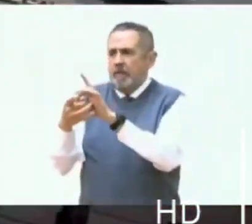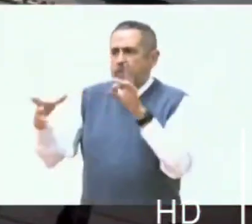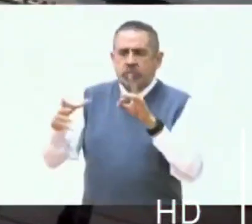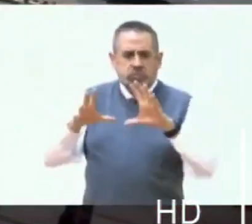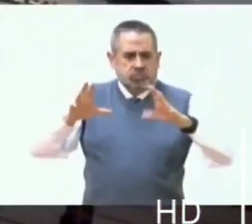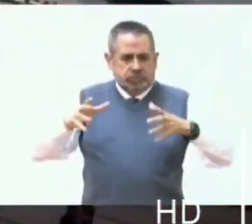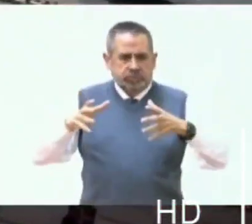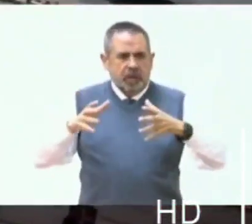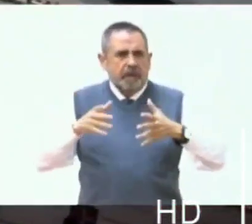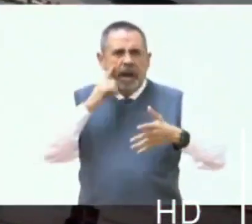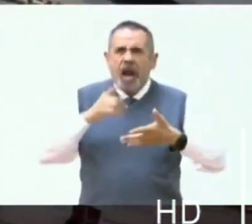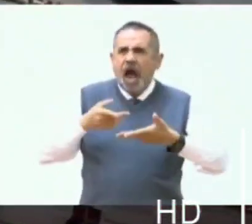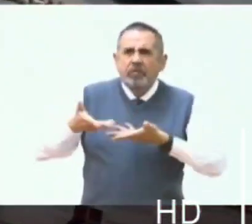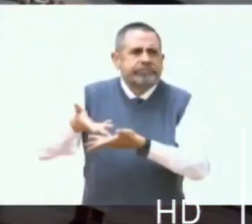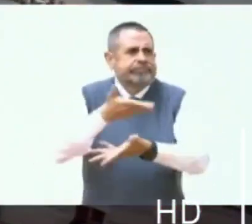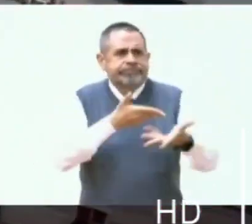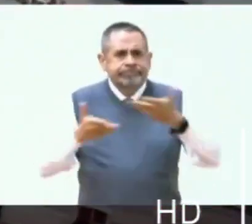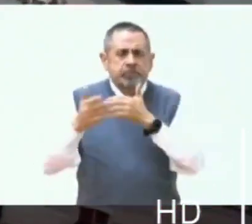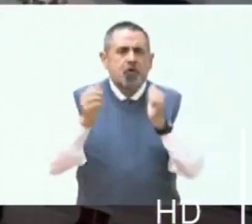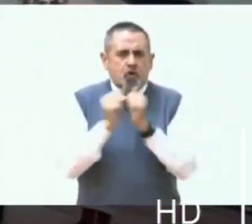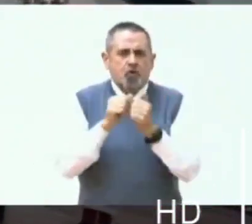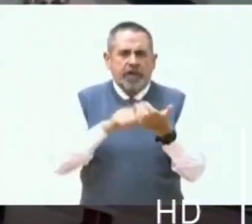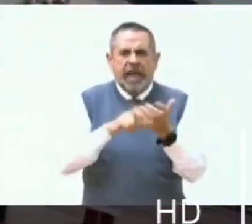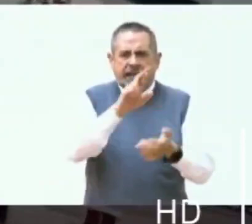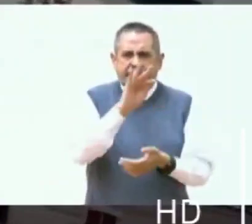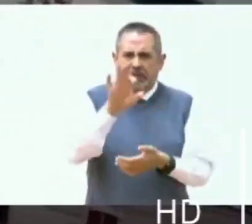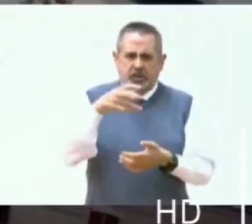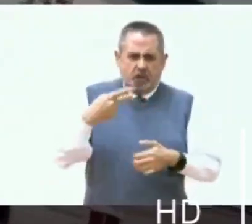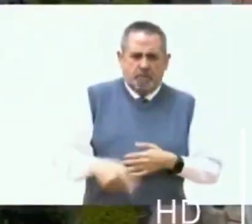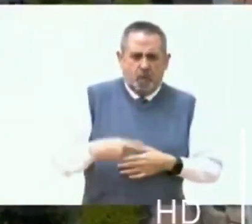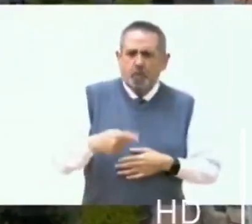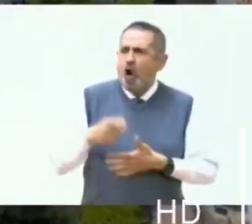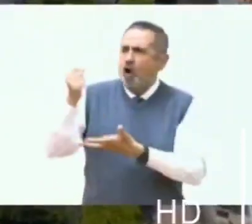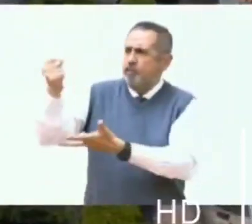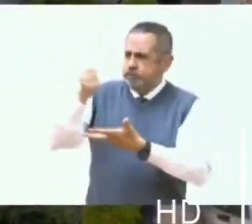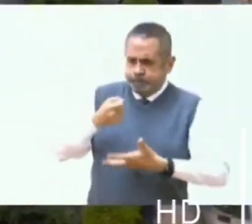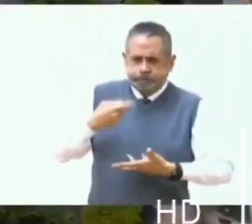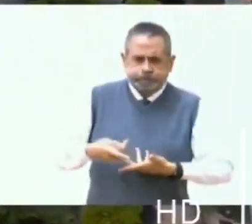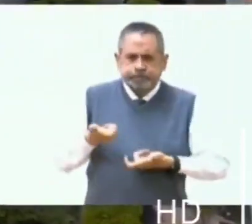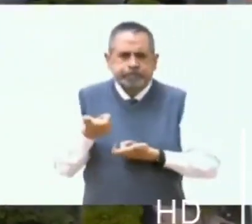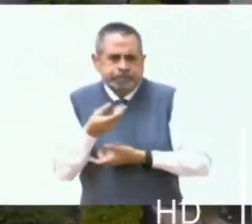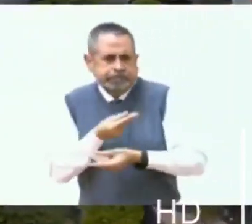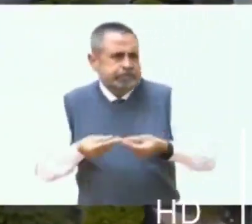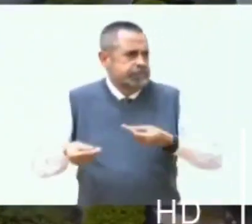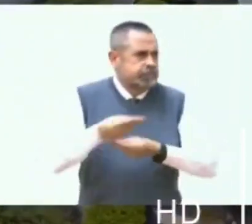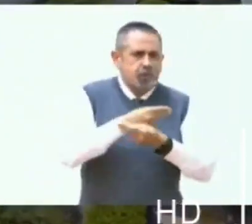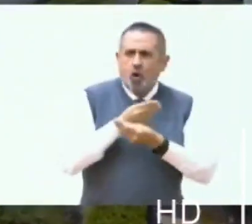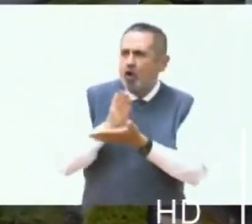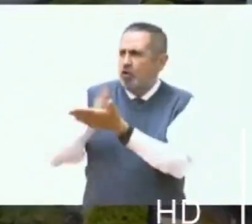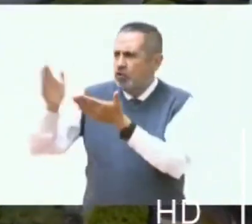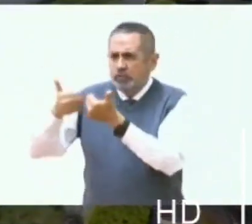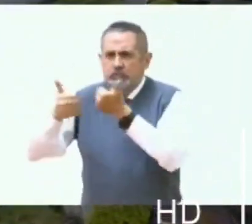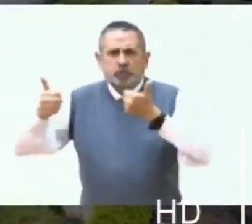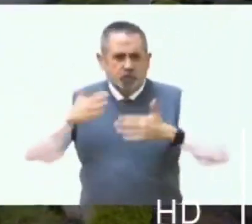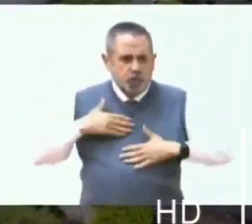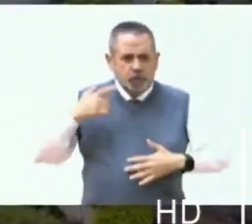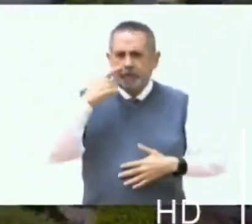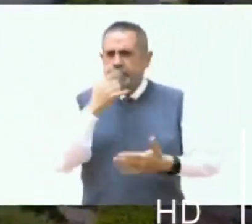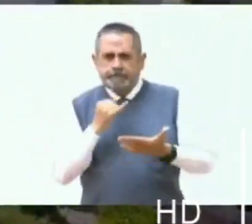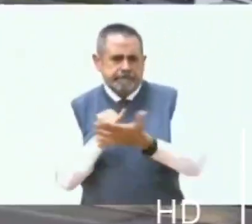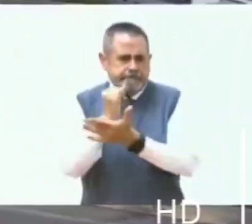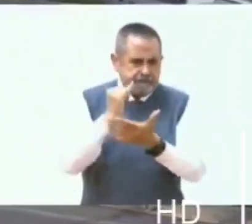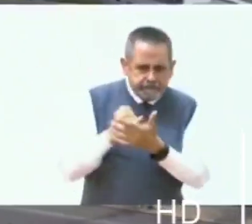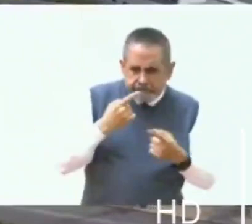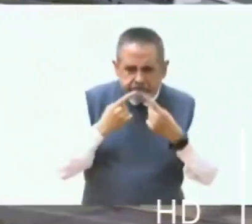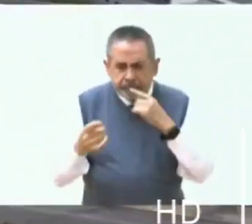no sectorizado, con personalidad jurídica y patrimonios propios, con autonomía técnica y de gestión. Se